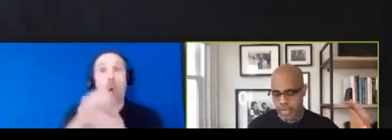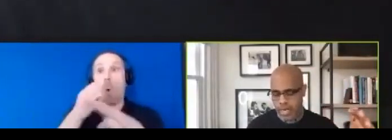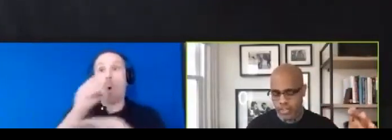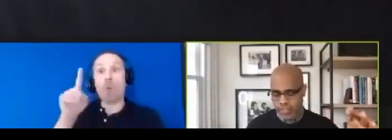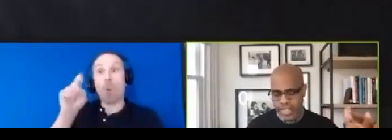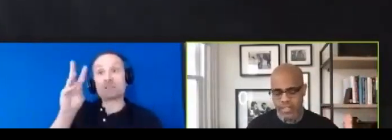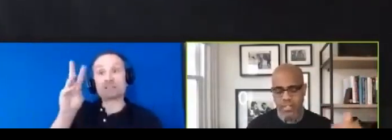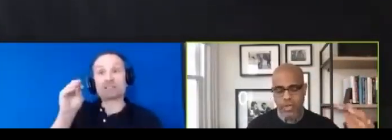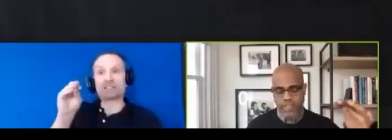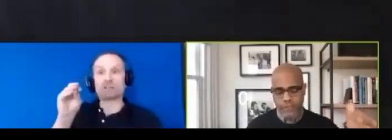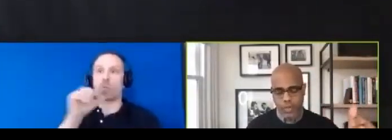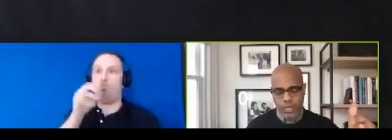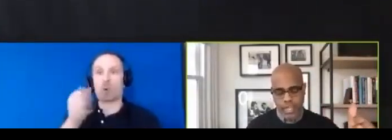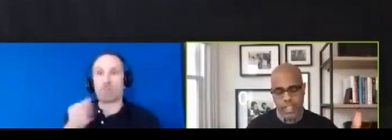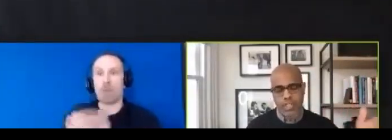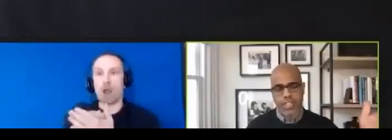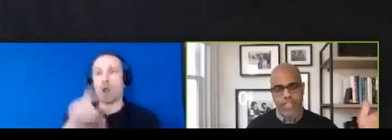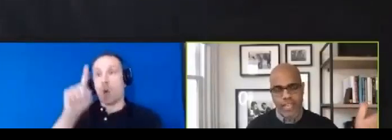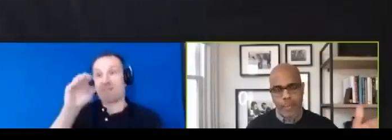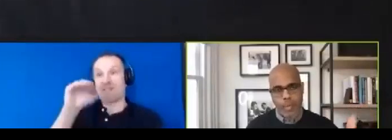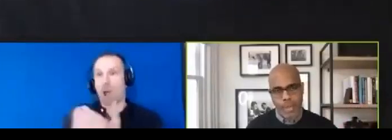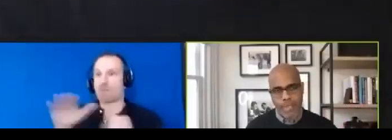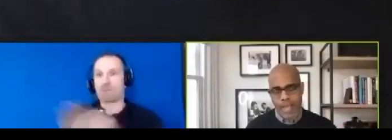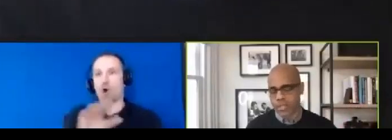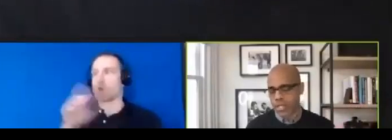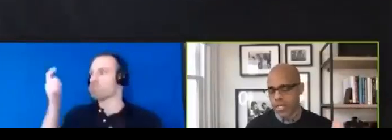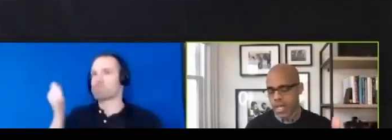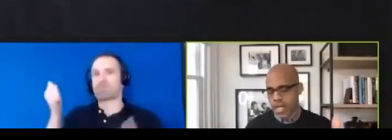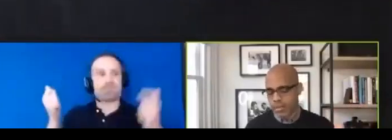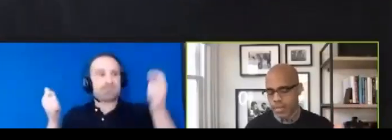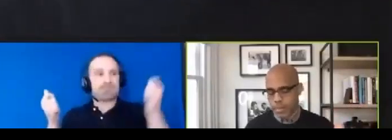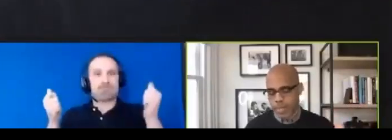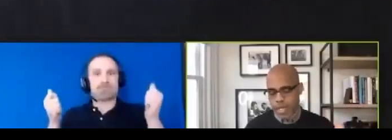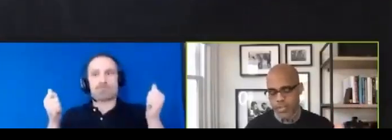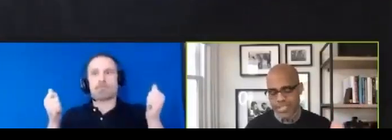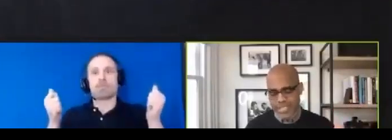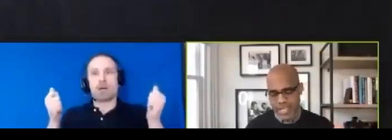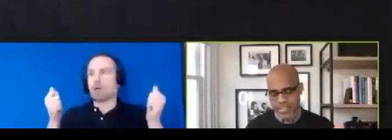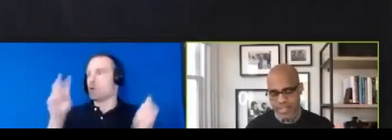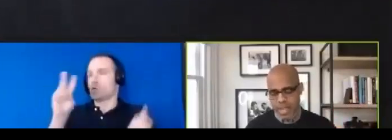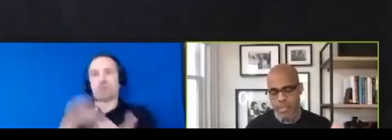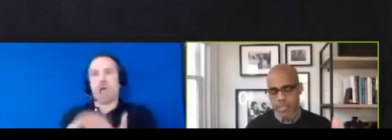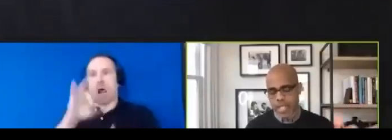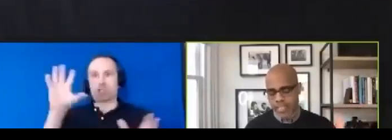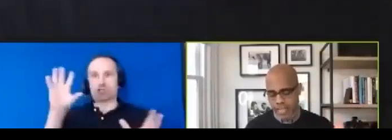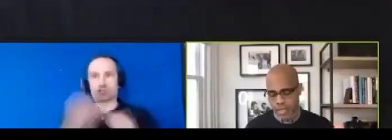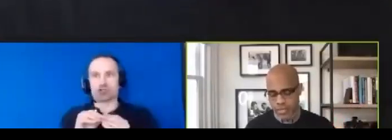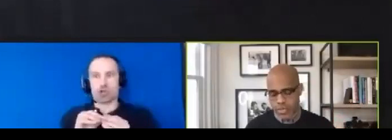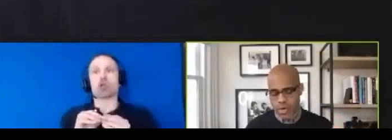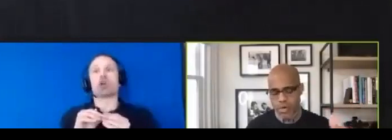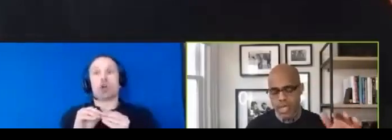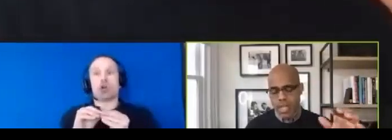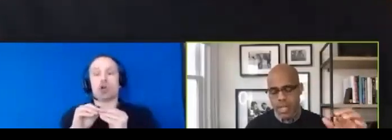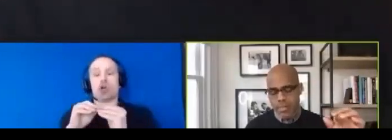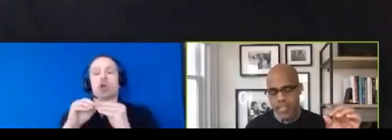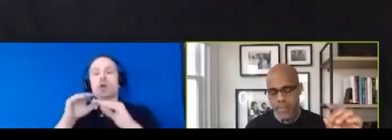así que todas las personas con menos de 150 mil dólares al año les van a dar 2 mil 800 por pareja